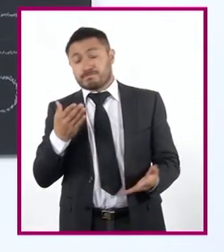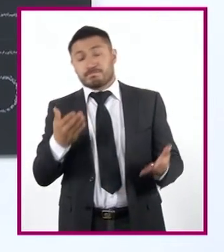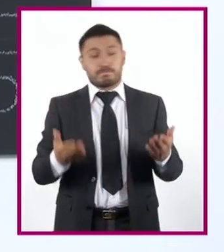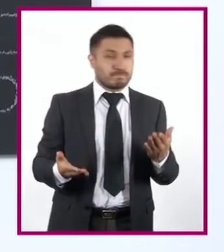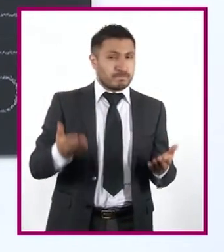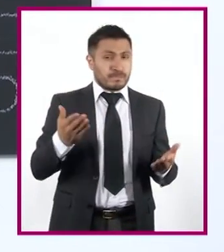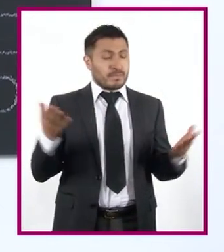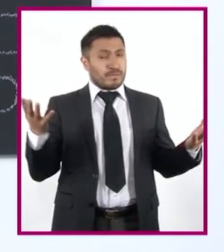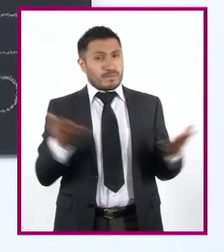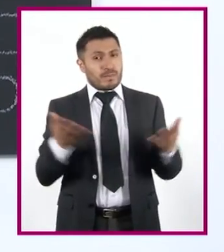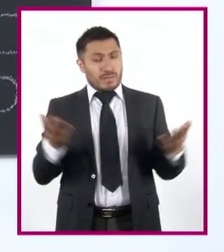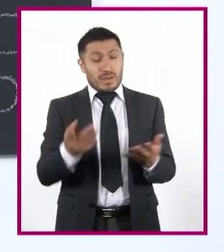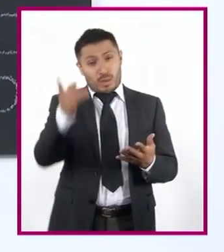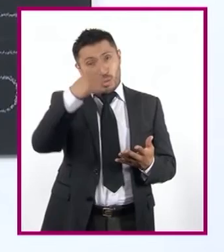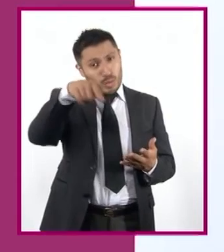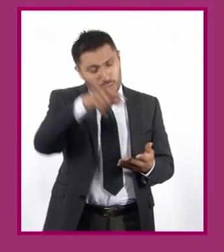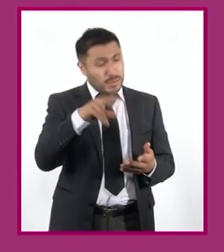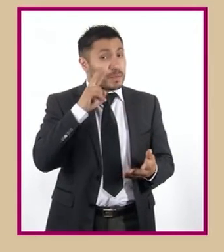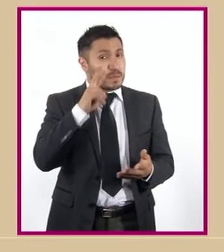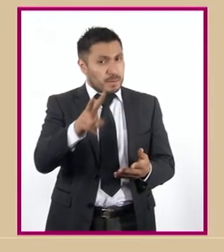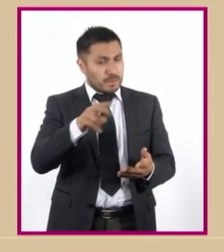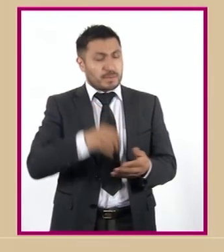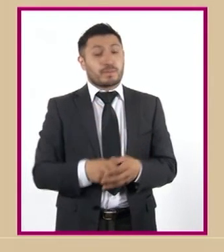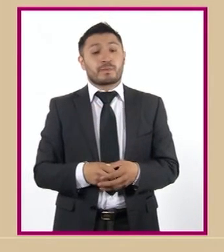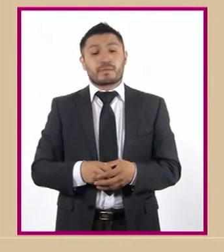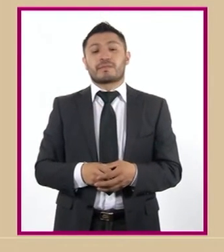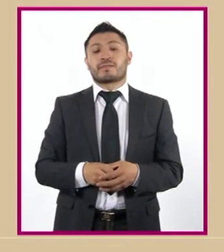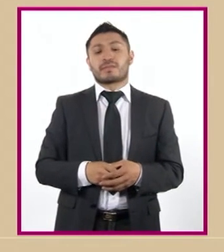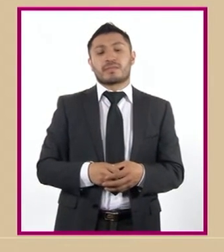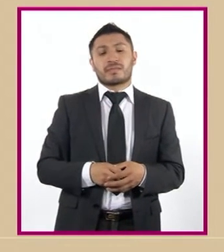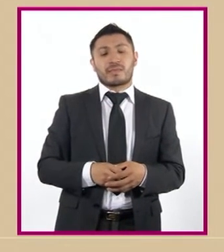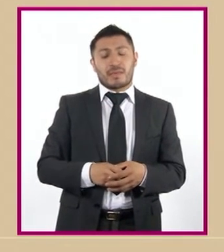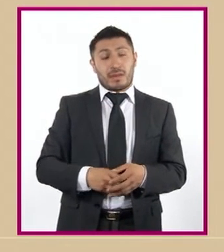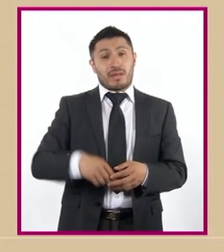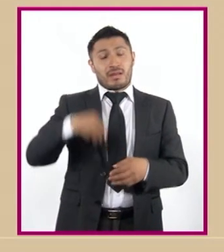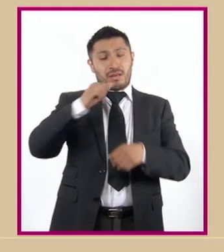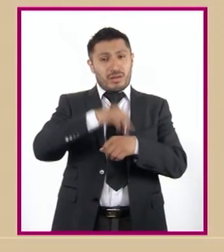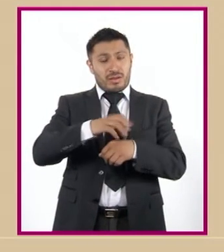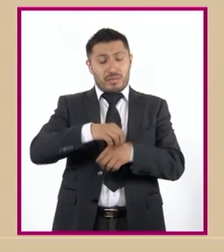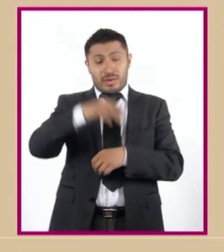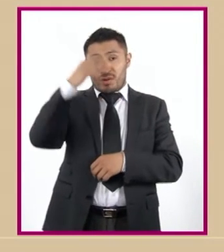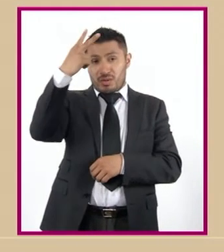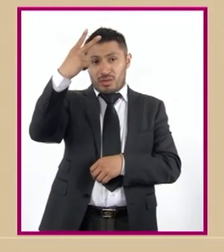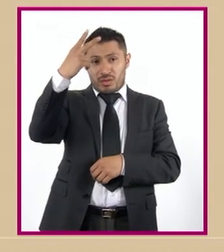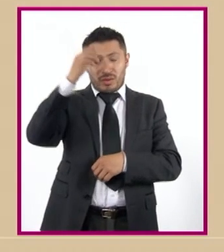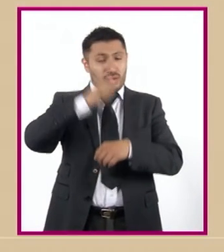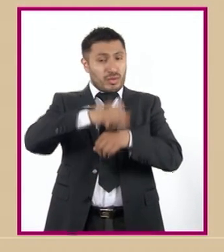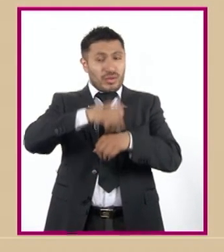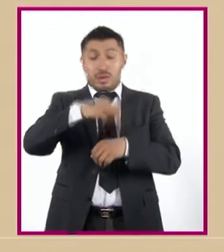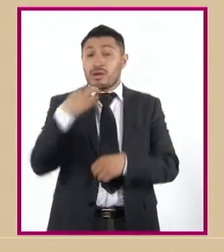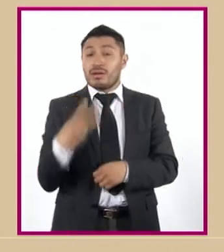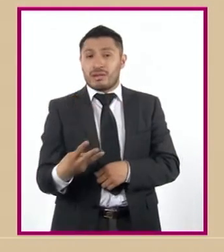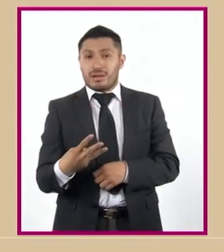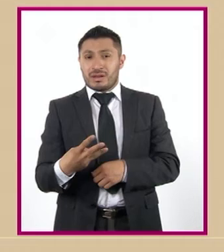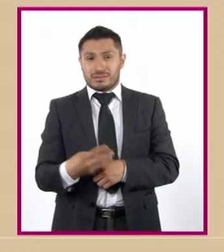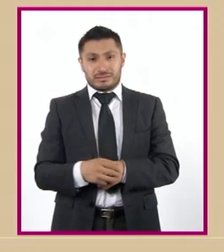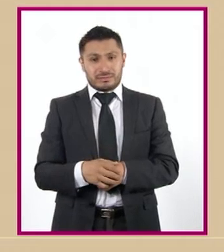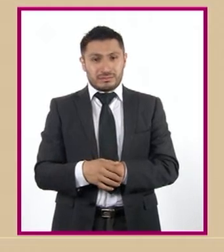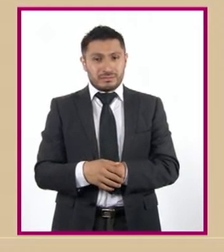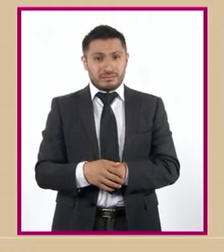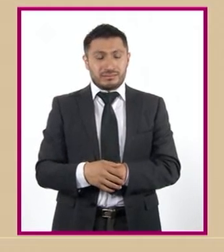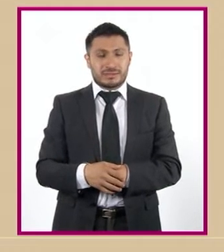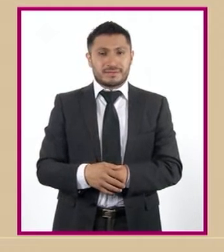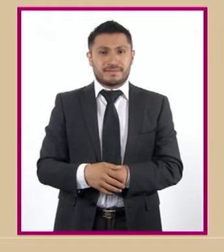Comparemos lo que ustedes realizaron. Si comparamos al polígono 2 con el nuevo polígono formado, que es el